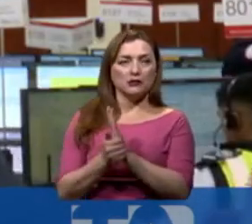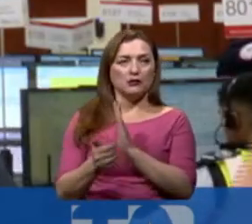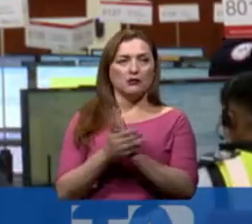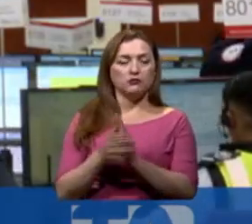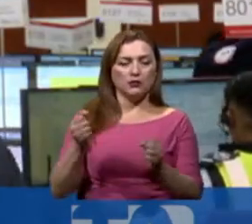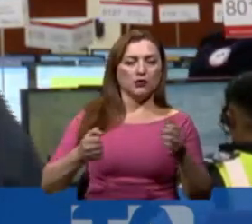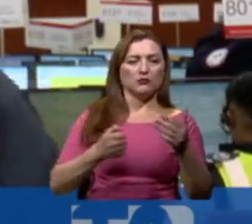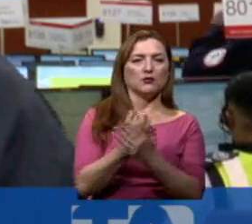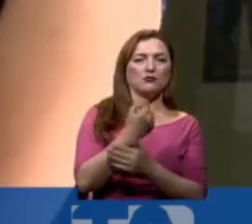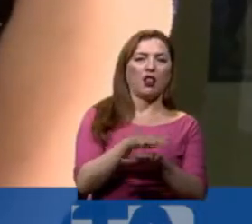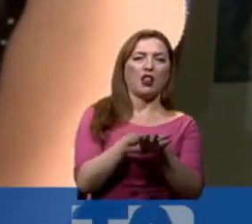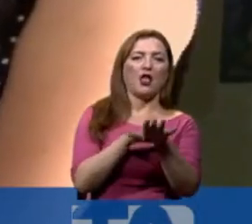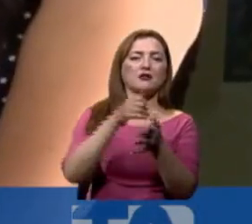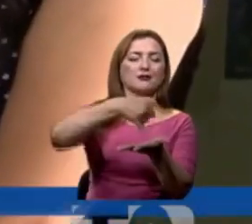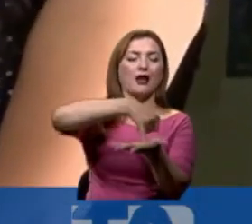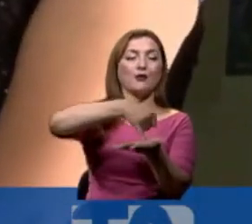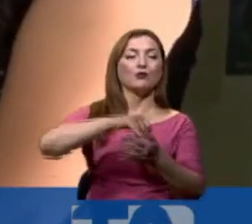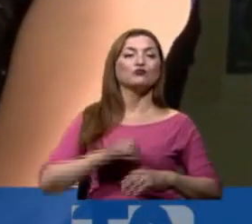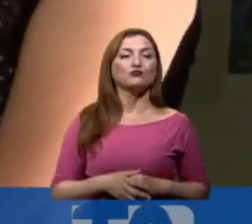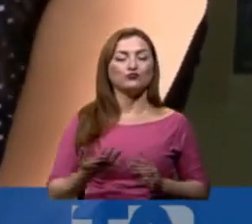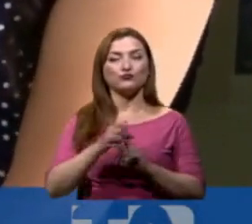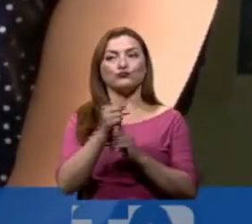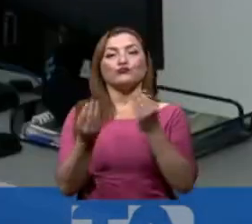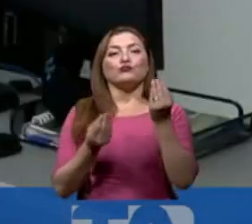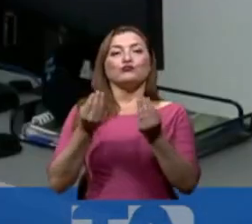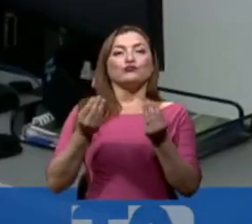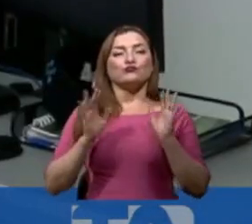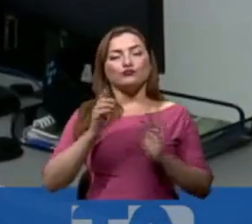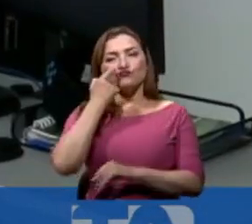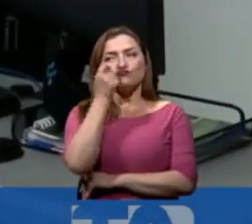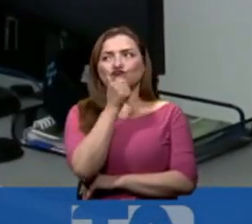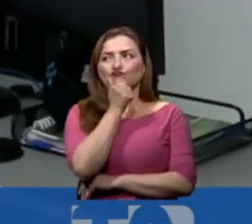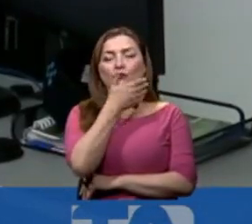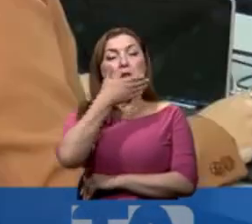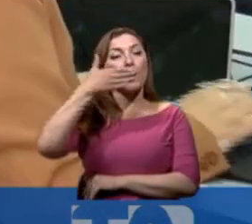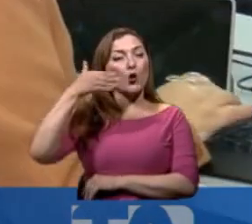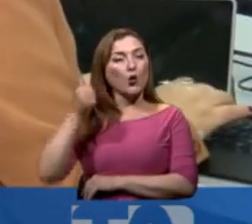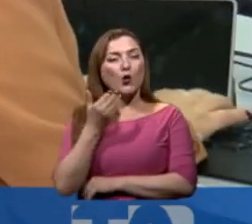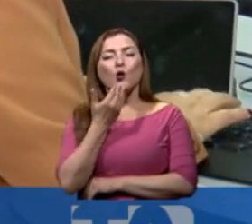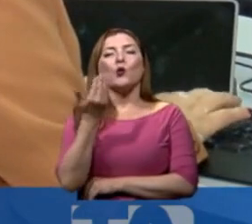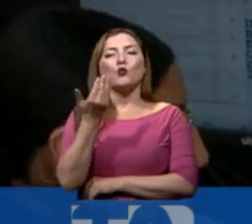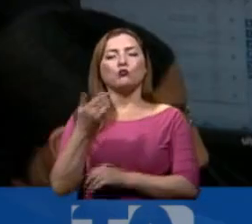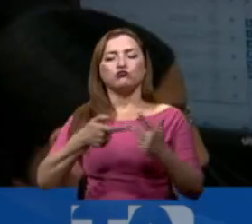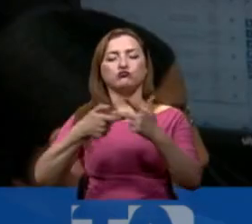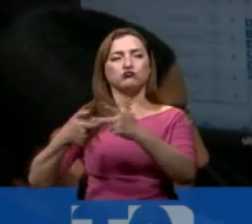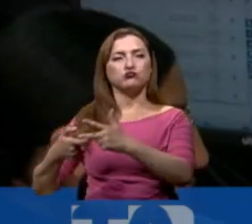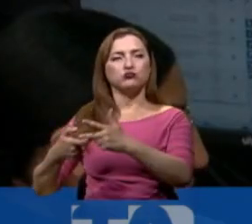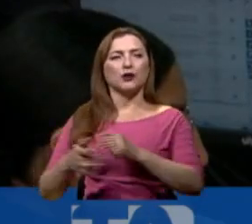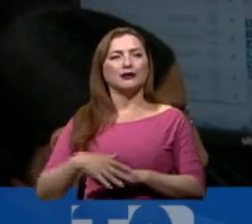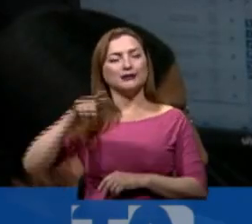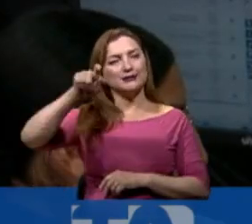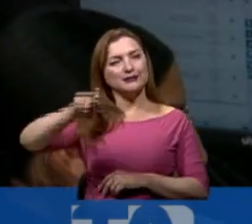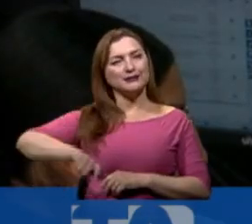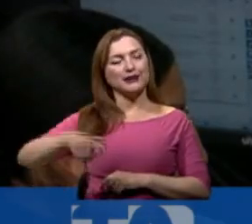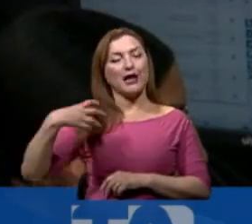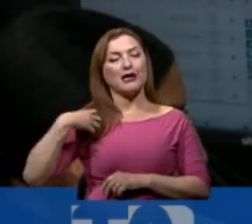sucede un siniestro es muy débil. Por ello, ante esta situación se analiza la forma de mejorar la disponibilidad de las grúas. Lo que nosotros necesitamos es garantizar